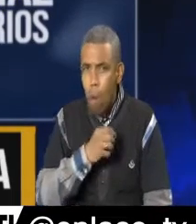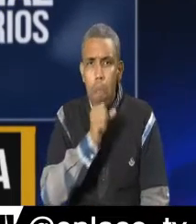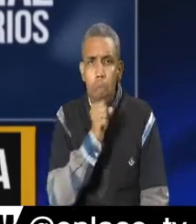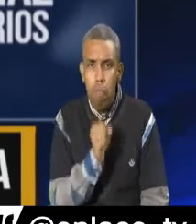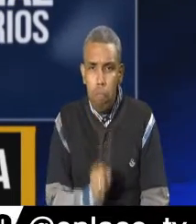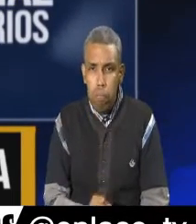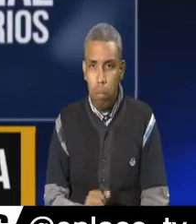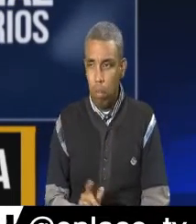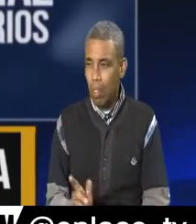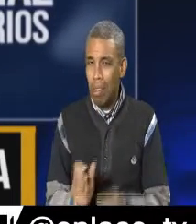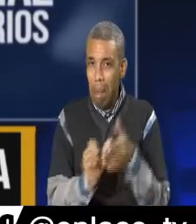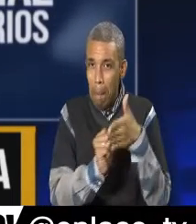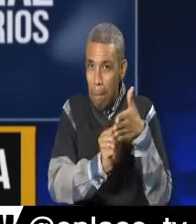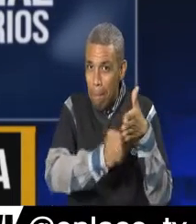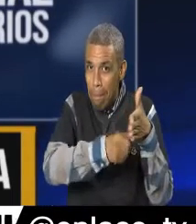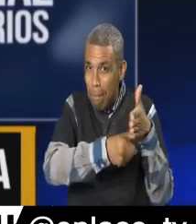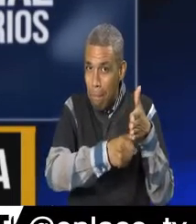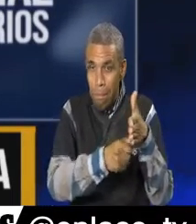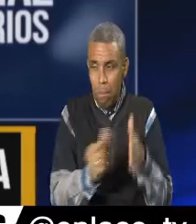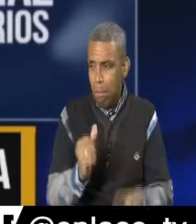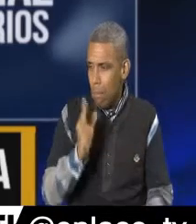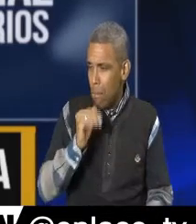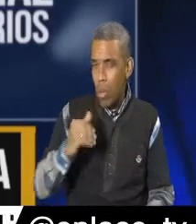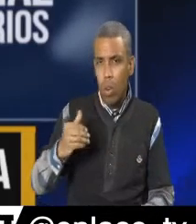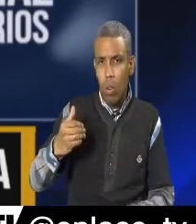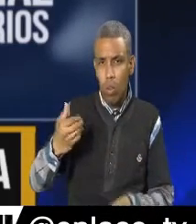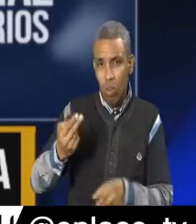sin documentos, identificado como Jesús.